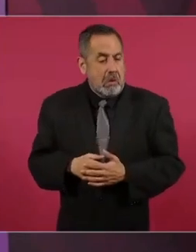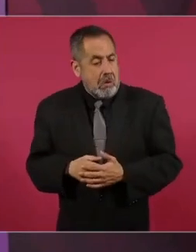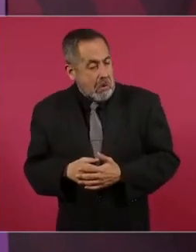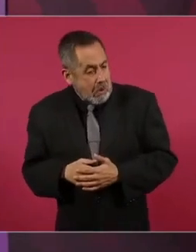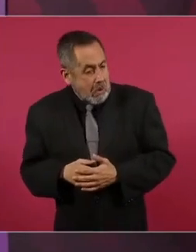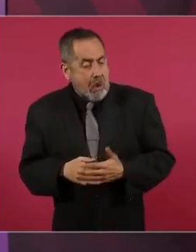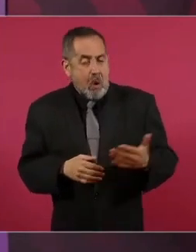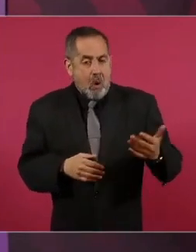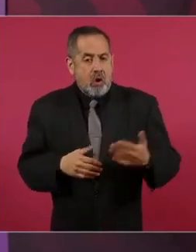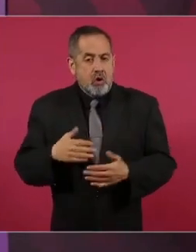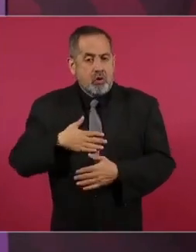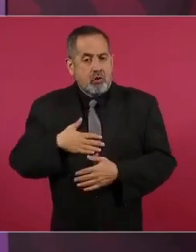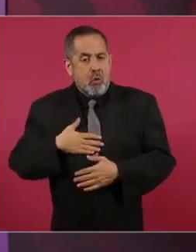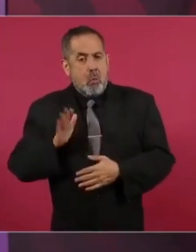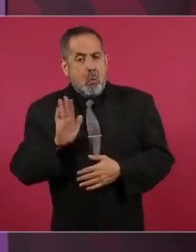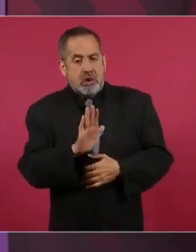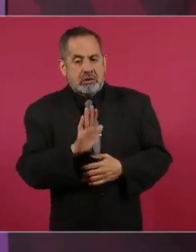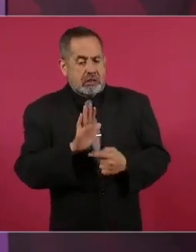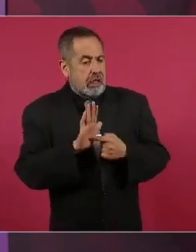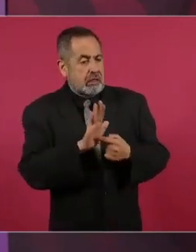que mostremos